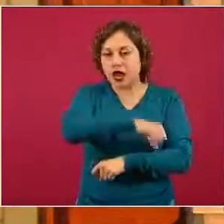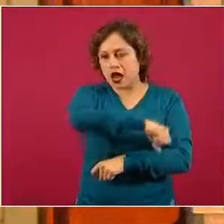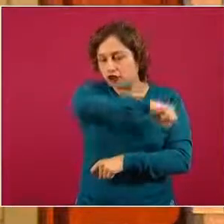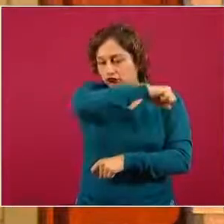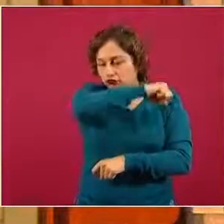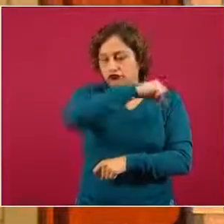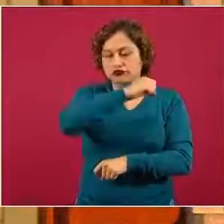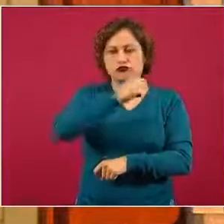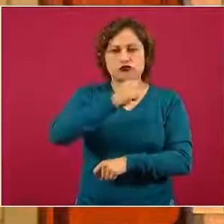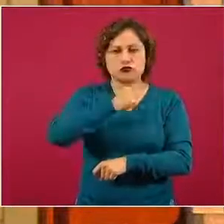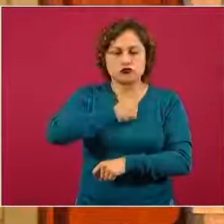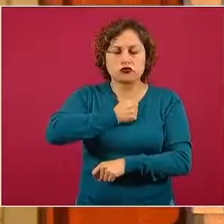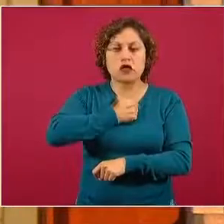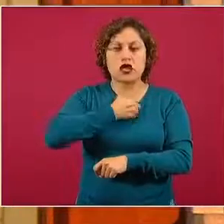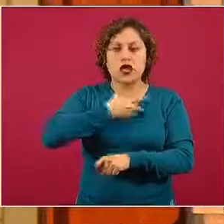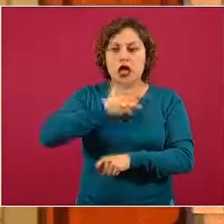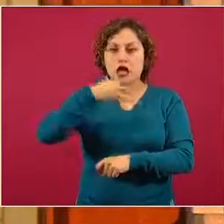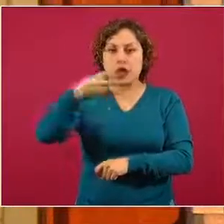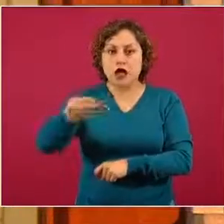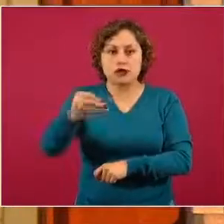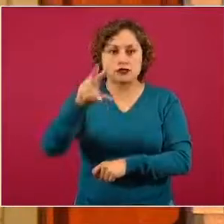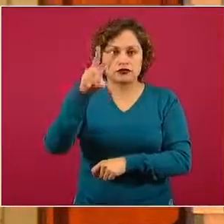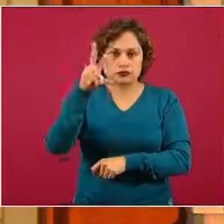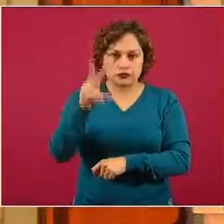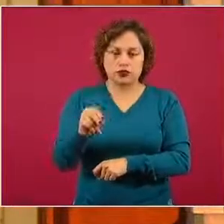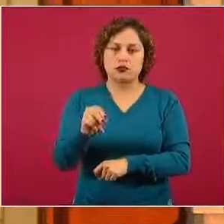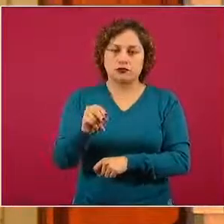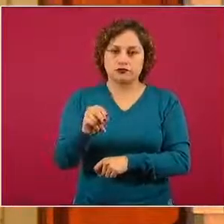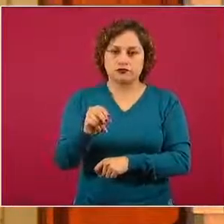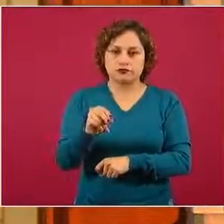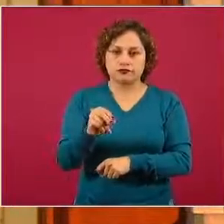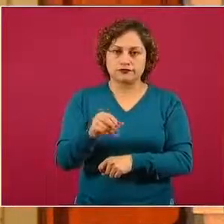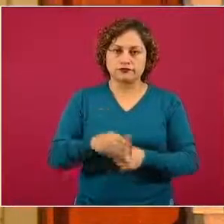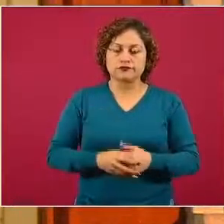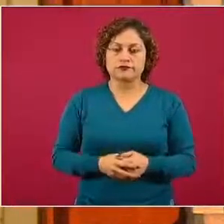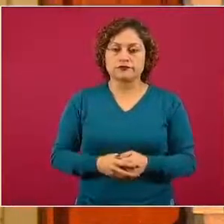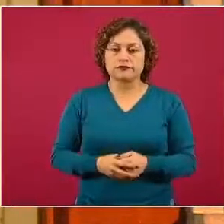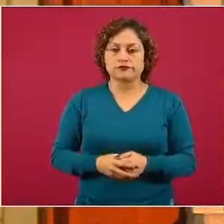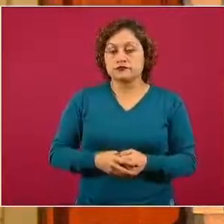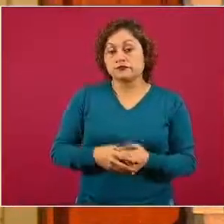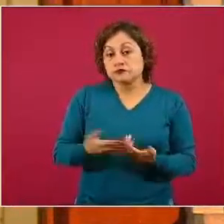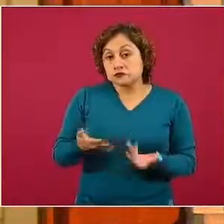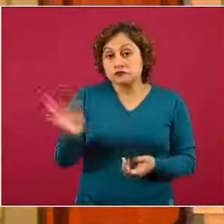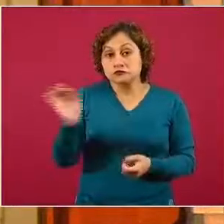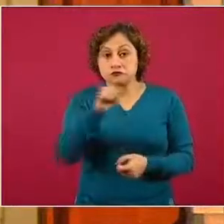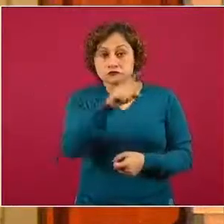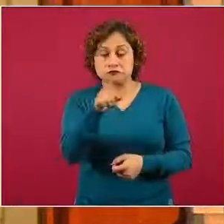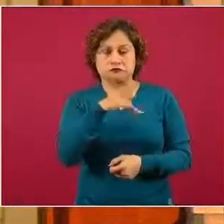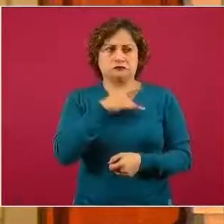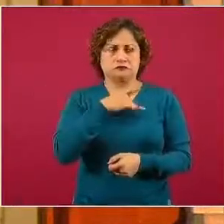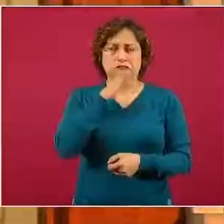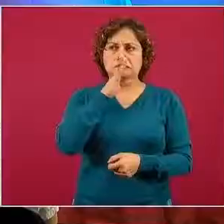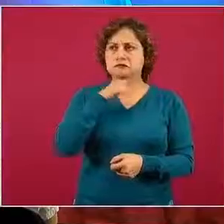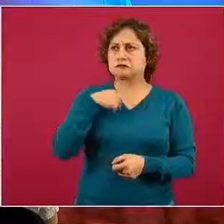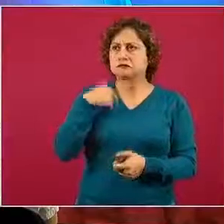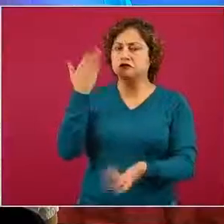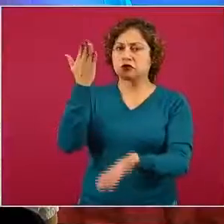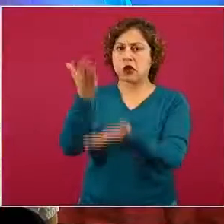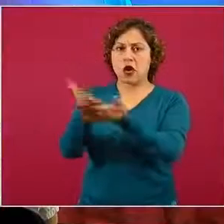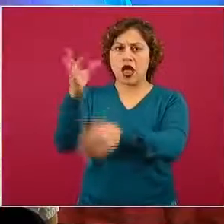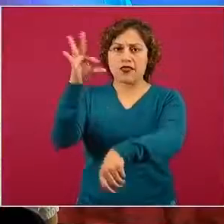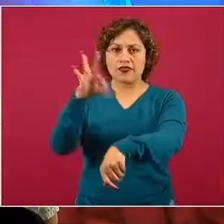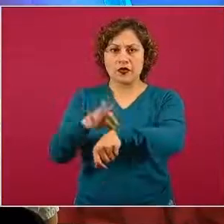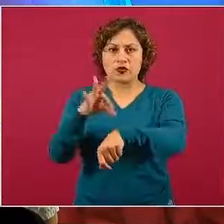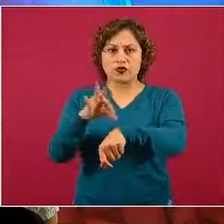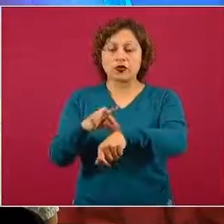vayan a contagiar a otras personas mientras estamos en camino a demandar la atención médica correspondiente, y en función de